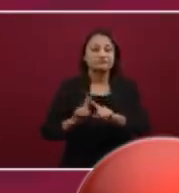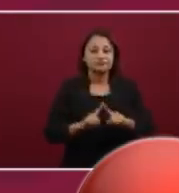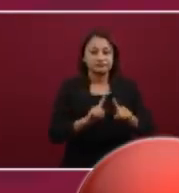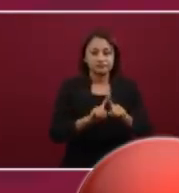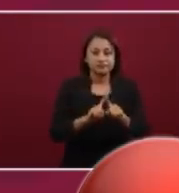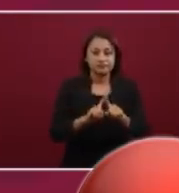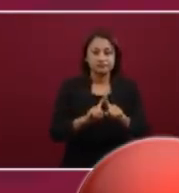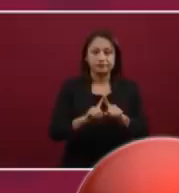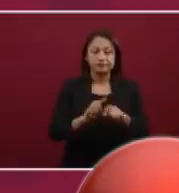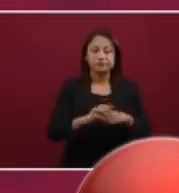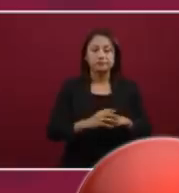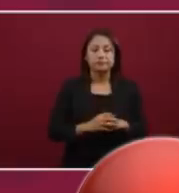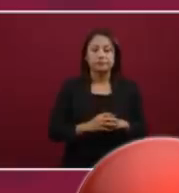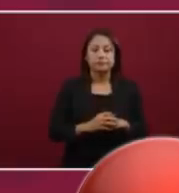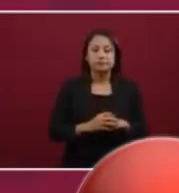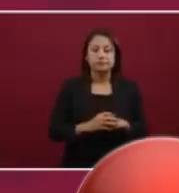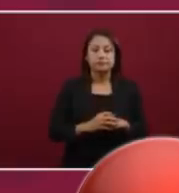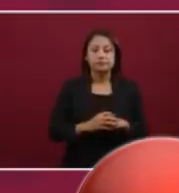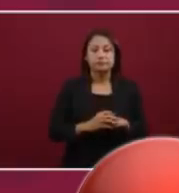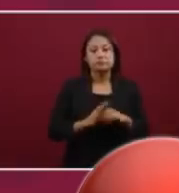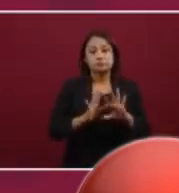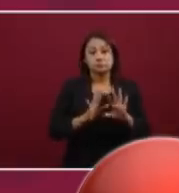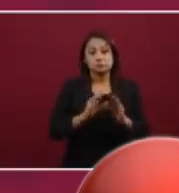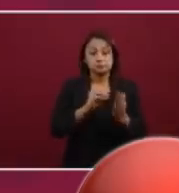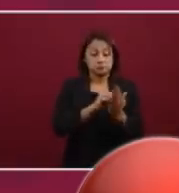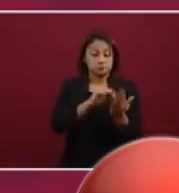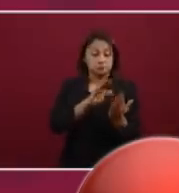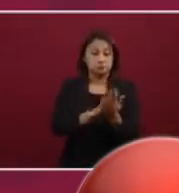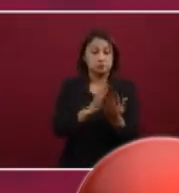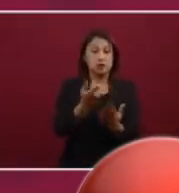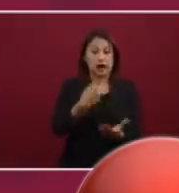además es parte de la cuenta pública,